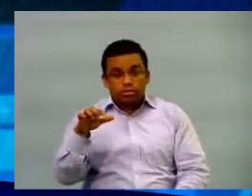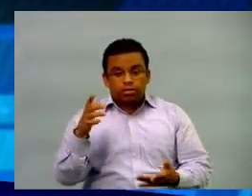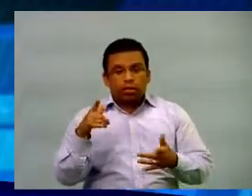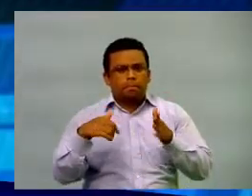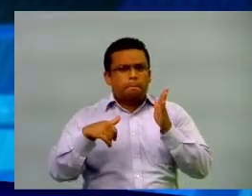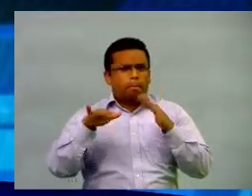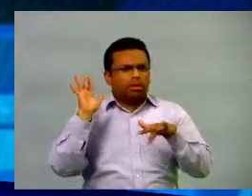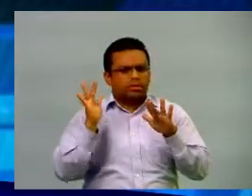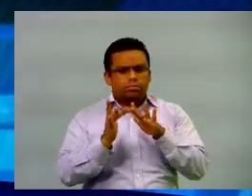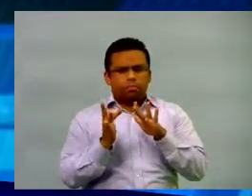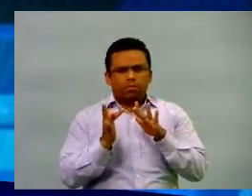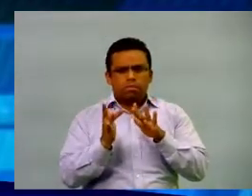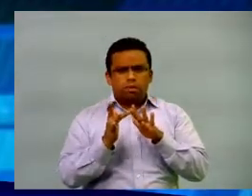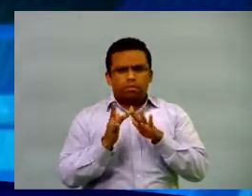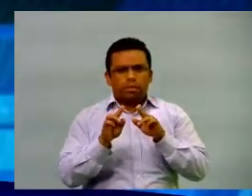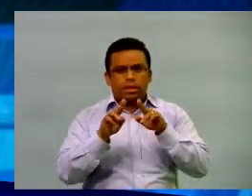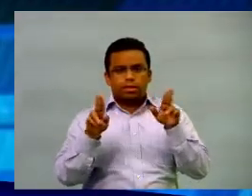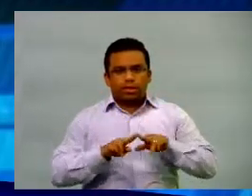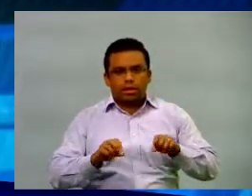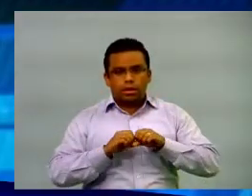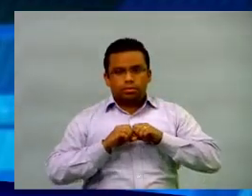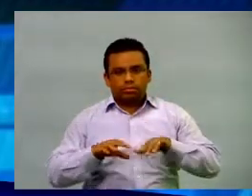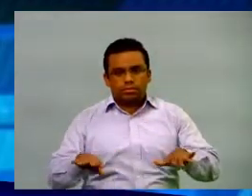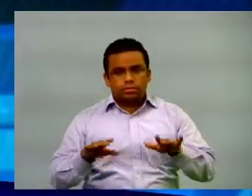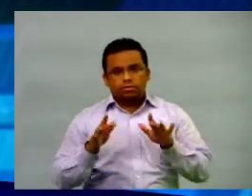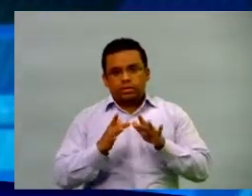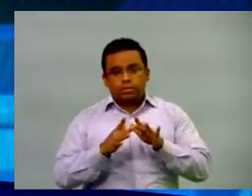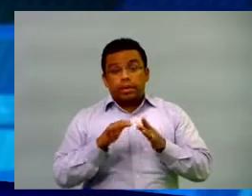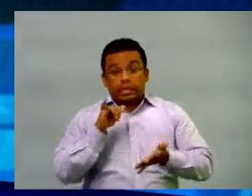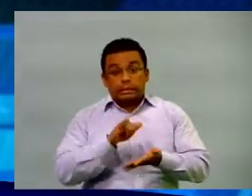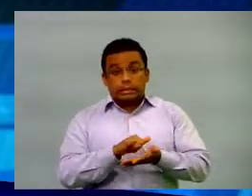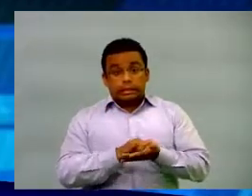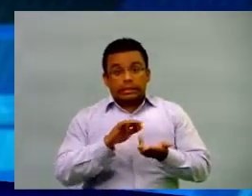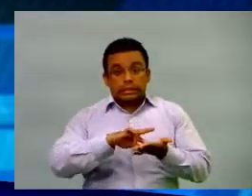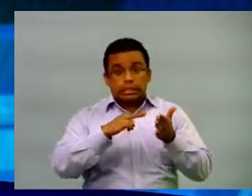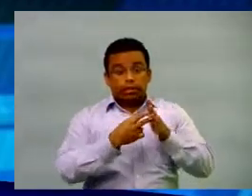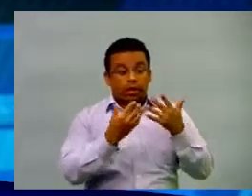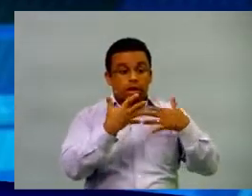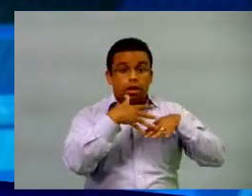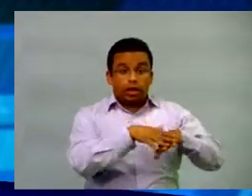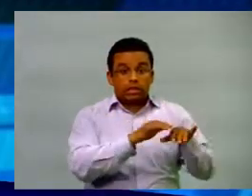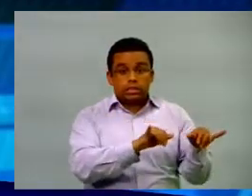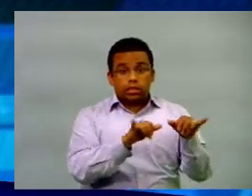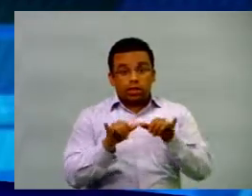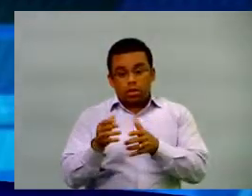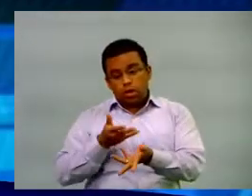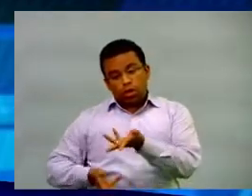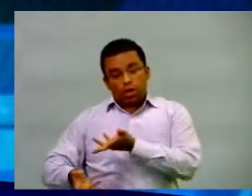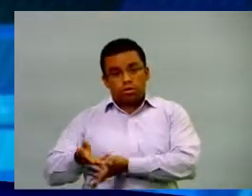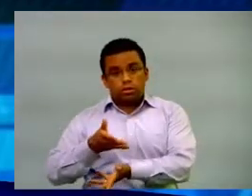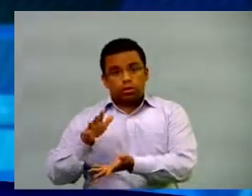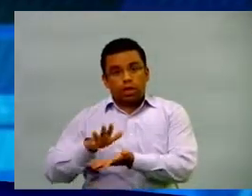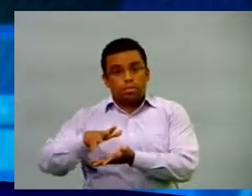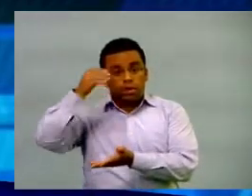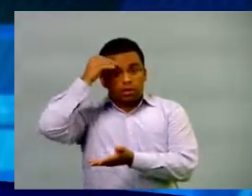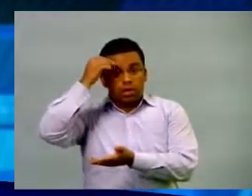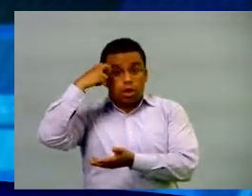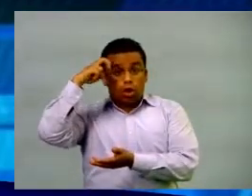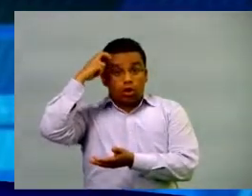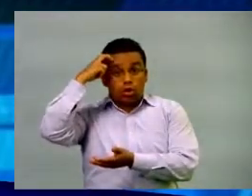conectividad. Es decir, redes igual a colaboración, igual a aprendizaje, conocimiento igual